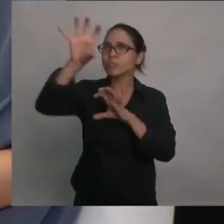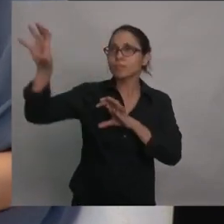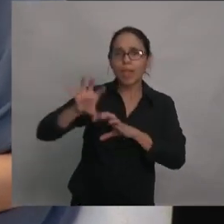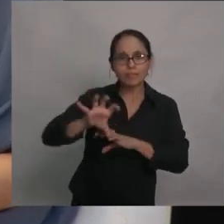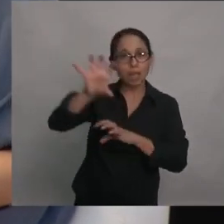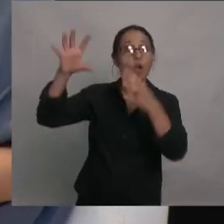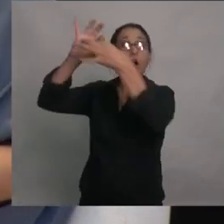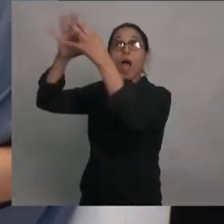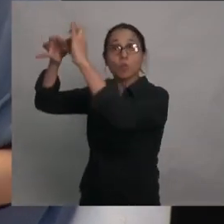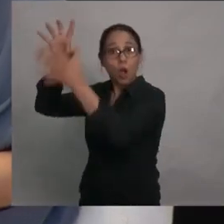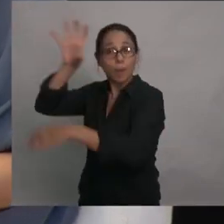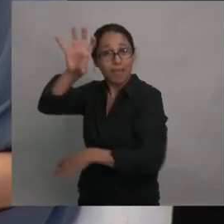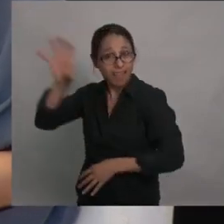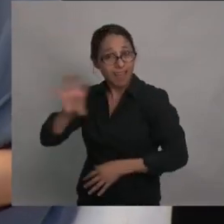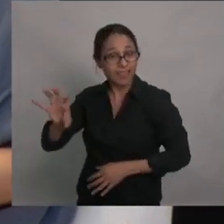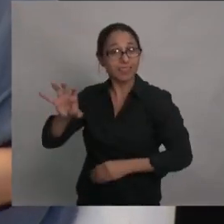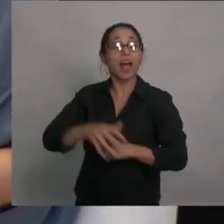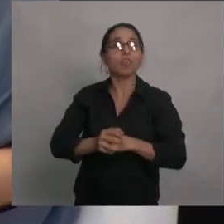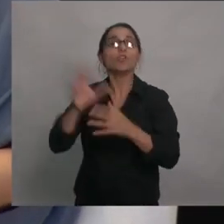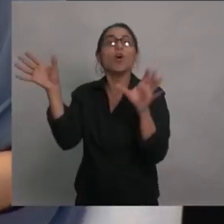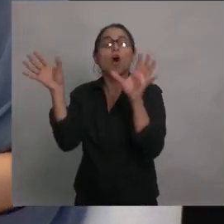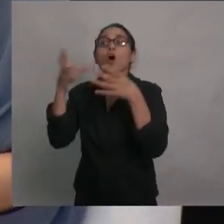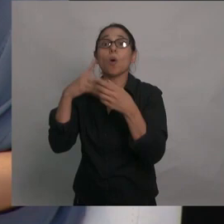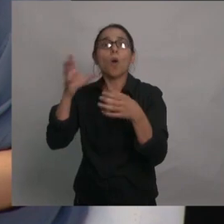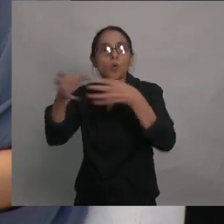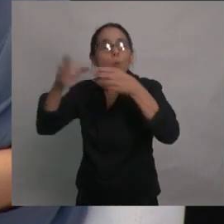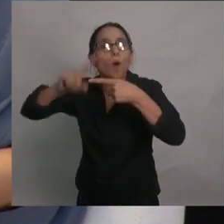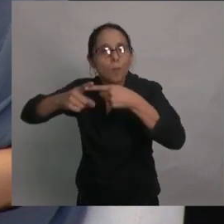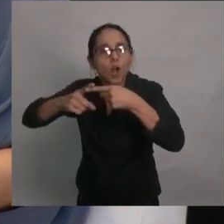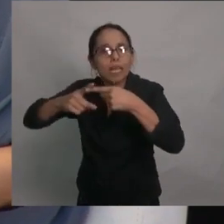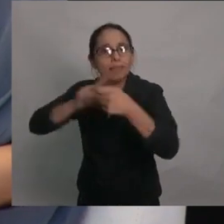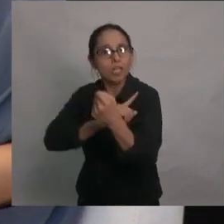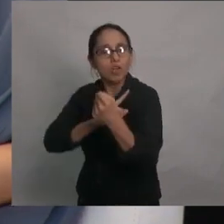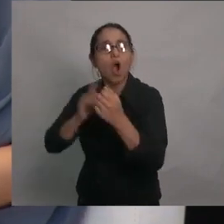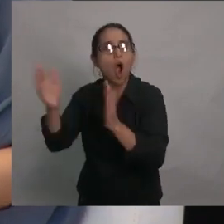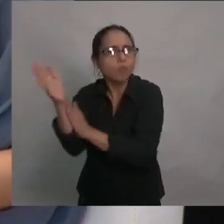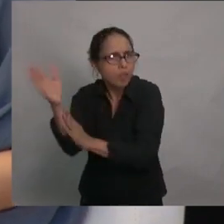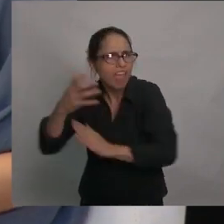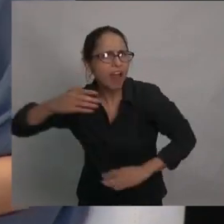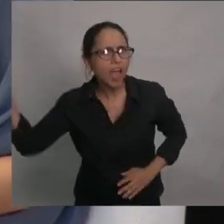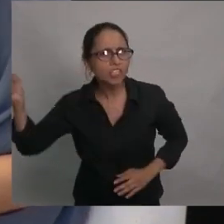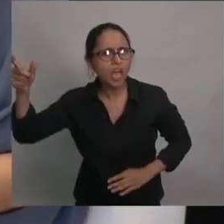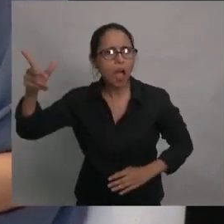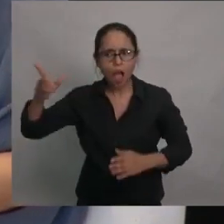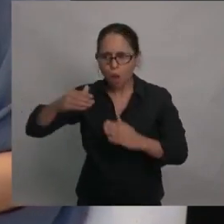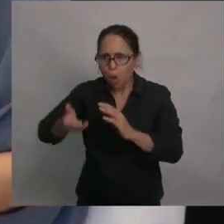En 10 estados de Europa, estos partidos ultras han conseguido 500.000 de votos después de